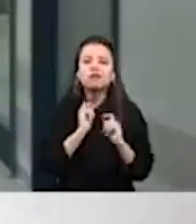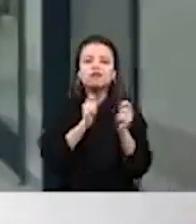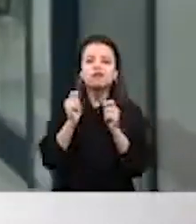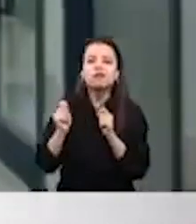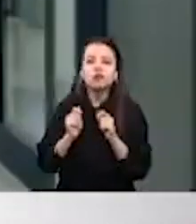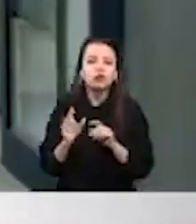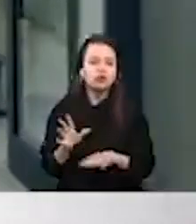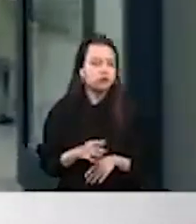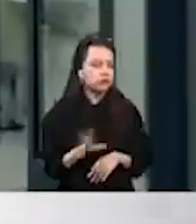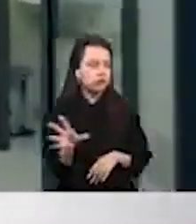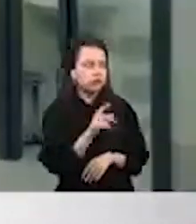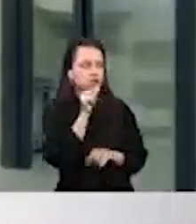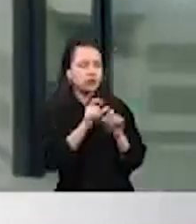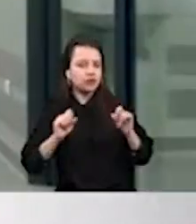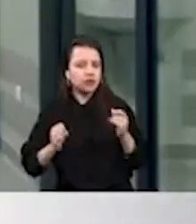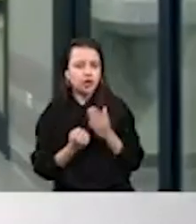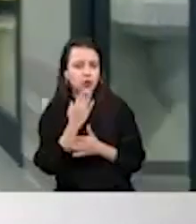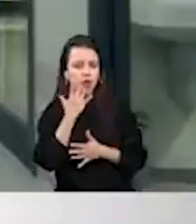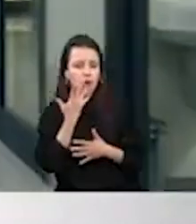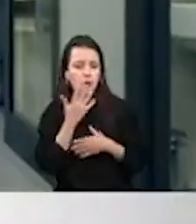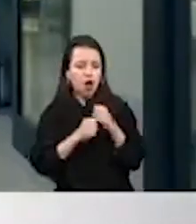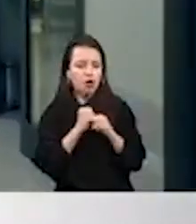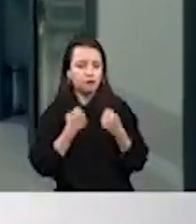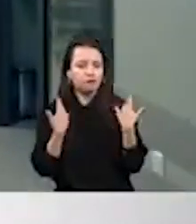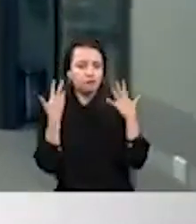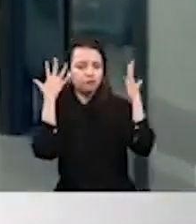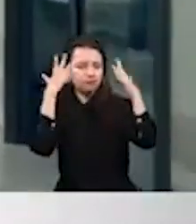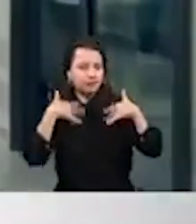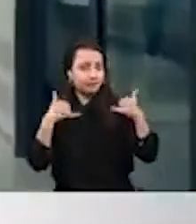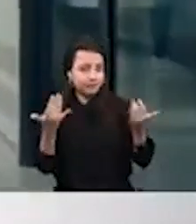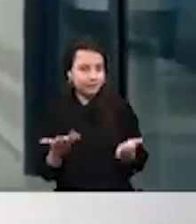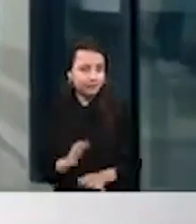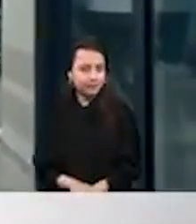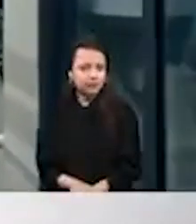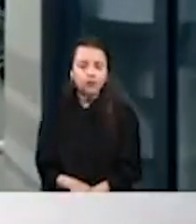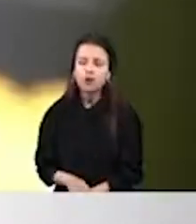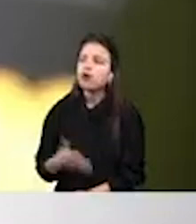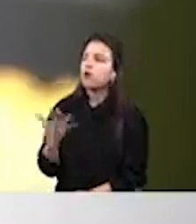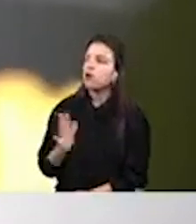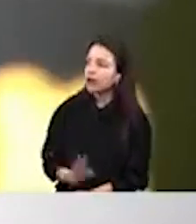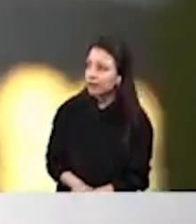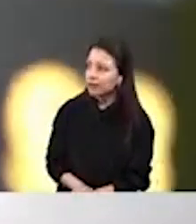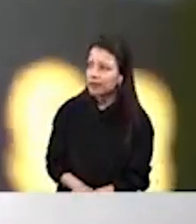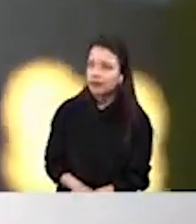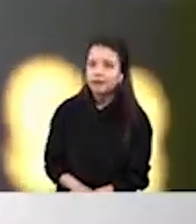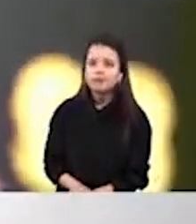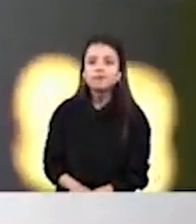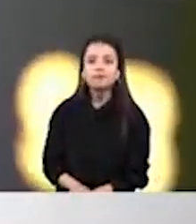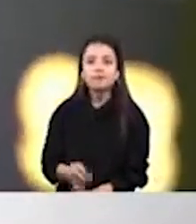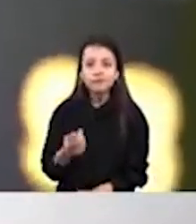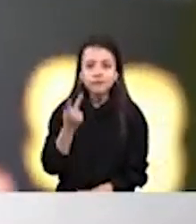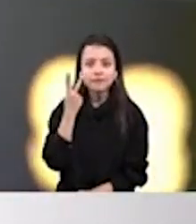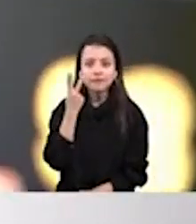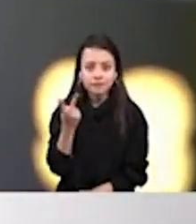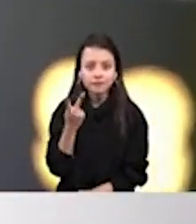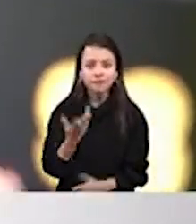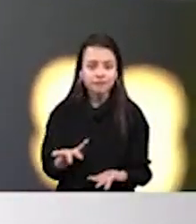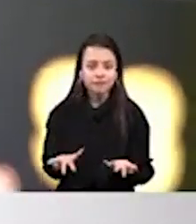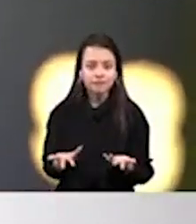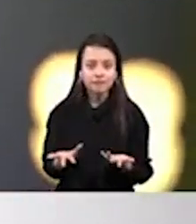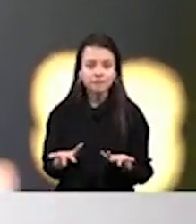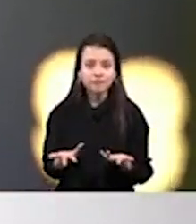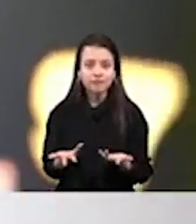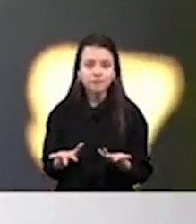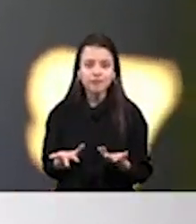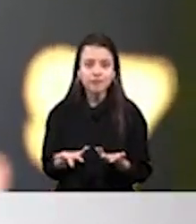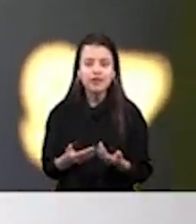modo. Nuevo año, despedida del año y demás. Óigame, nos dimos a la tarea de ir a un sitio,